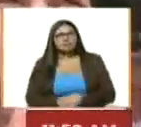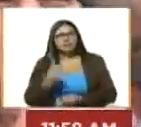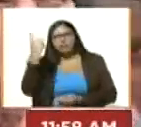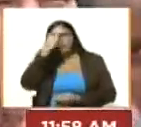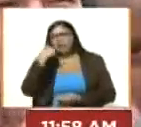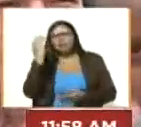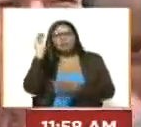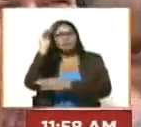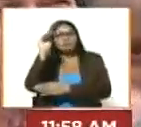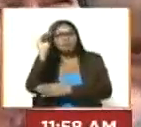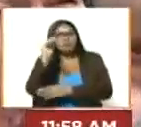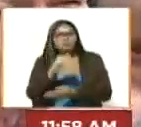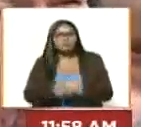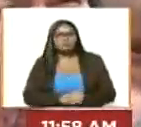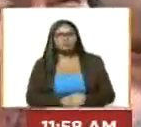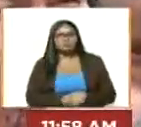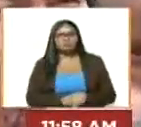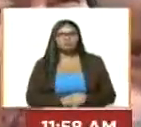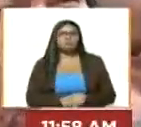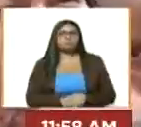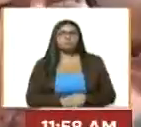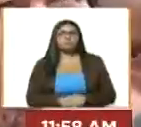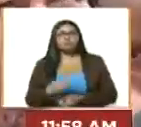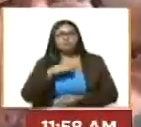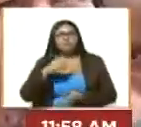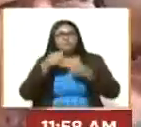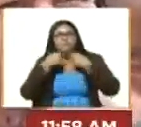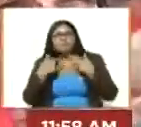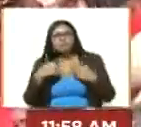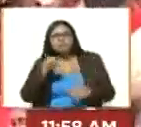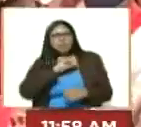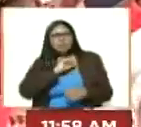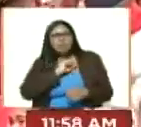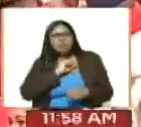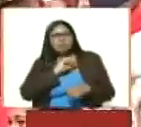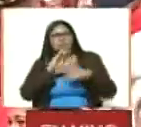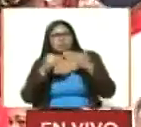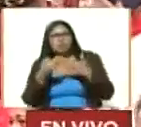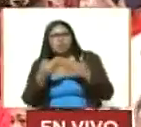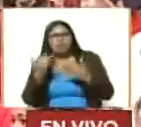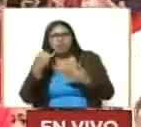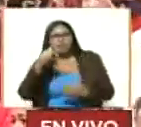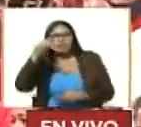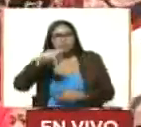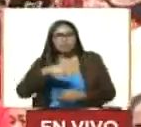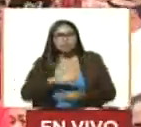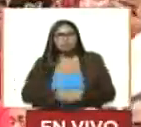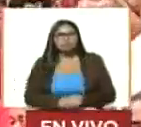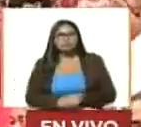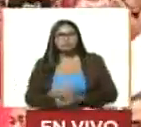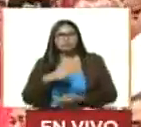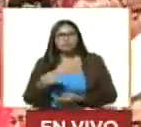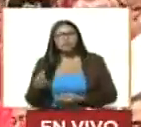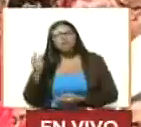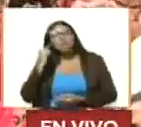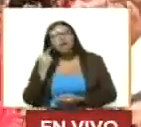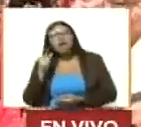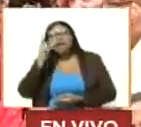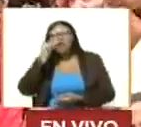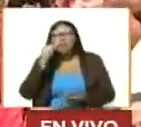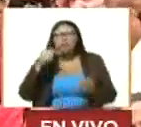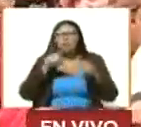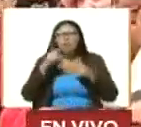futuro. Y como nosotros perdimos el temor ese que había aquí, es de mujeres y es de hombres,